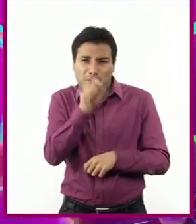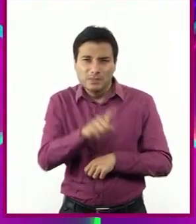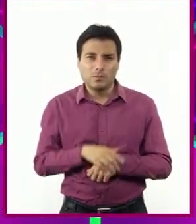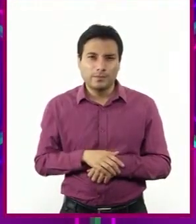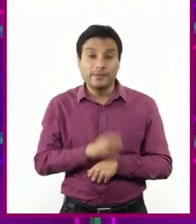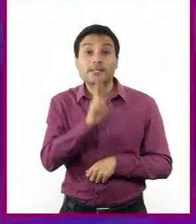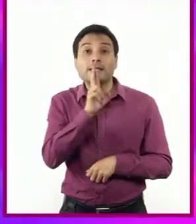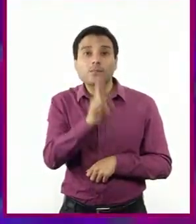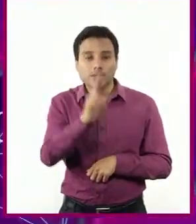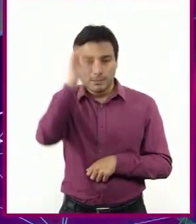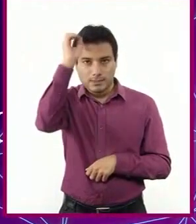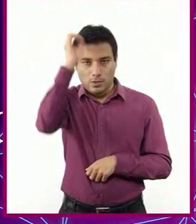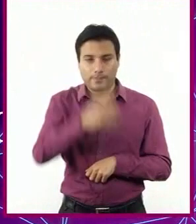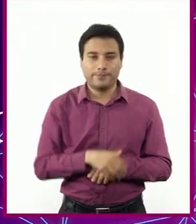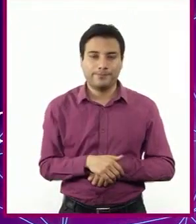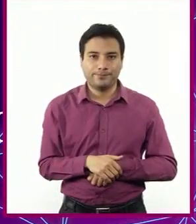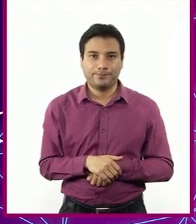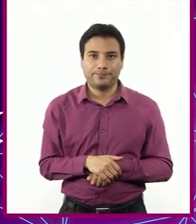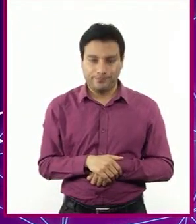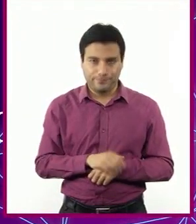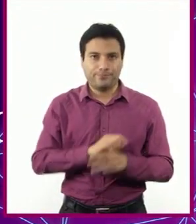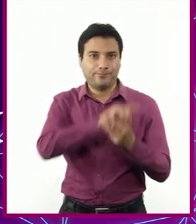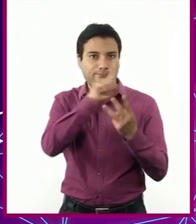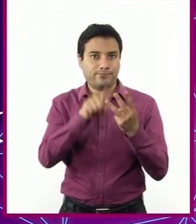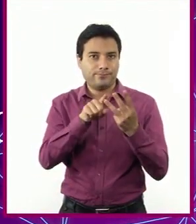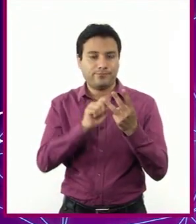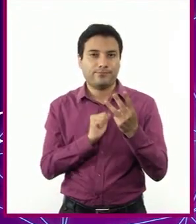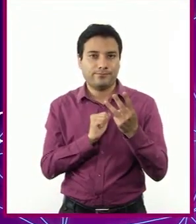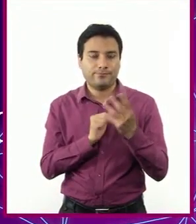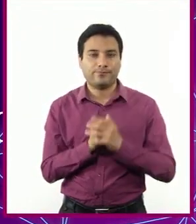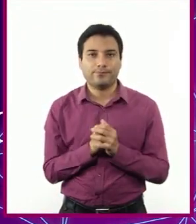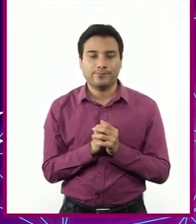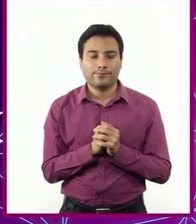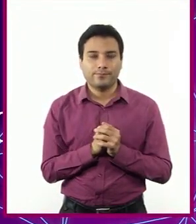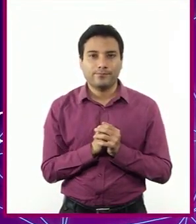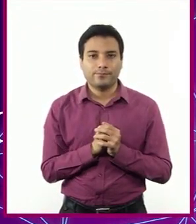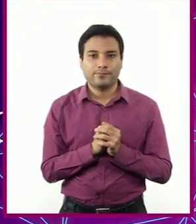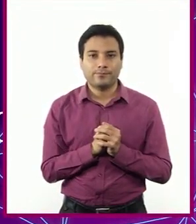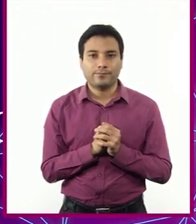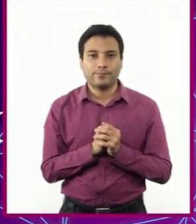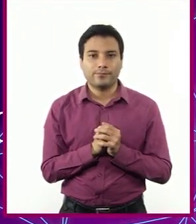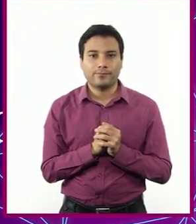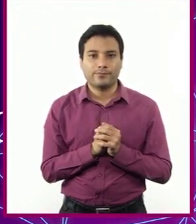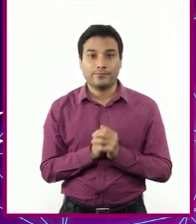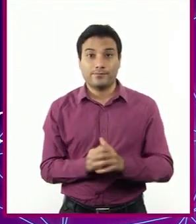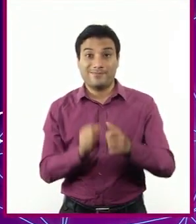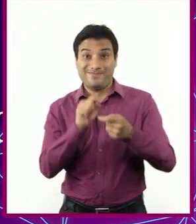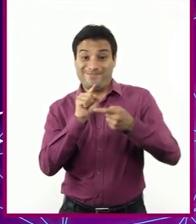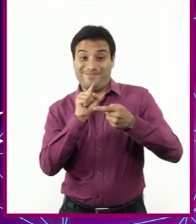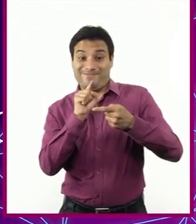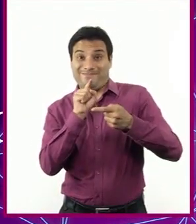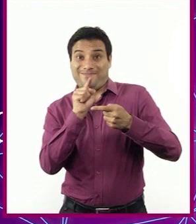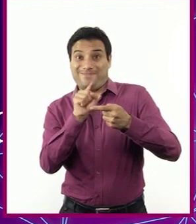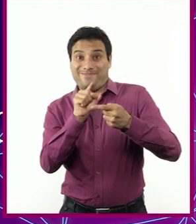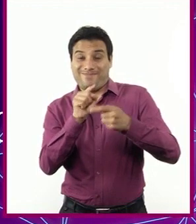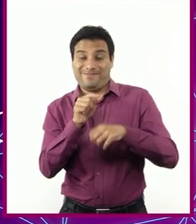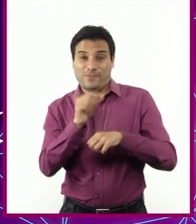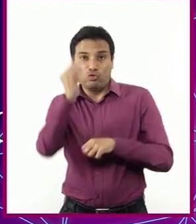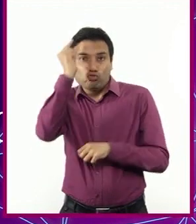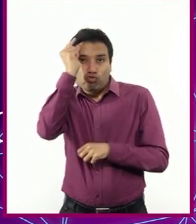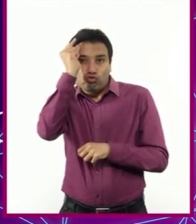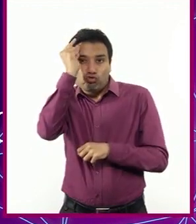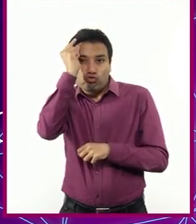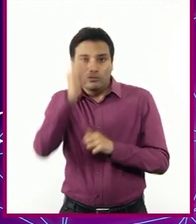0. En el tercer caso, tenemos que el exponente de la potencia del numerador